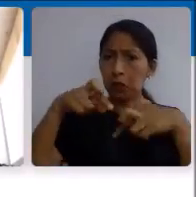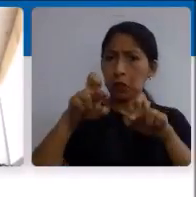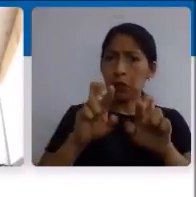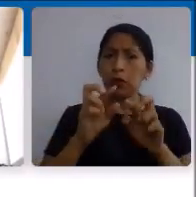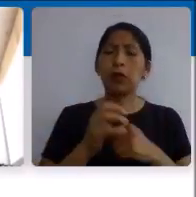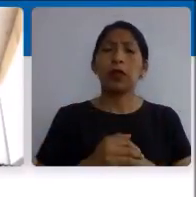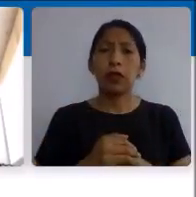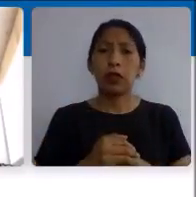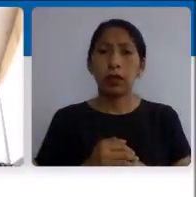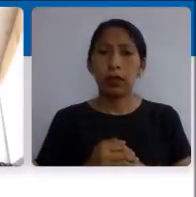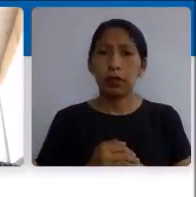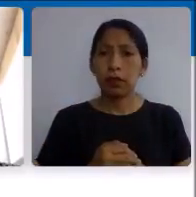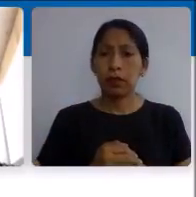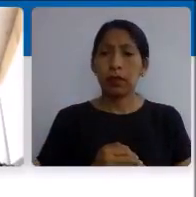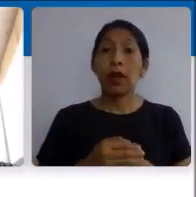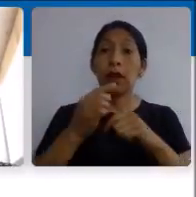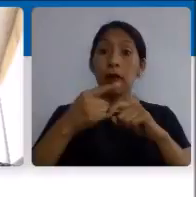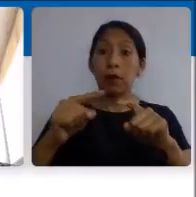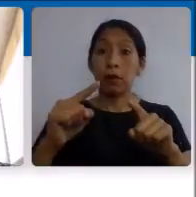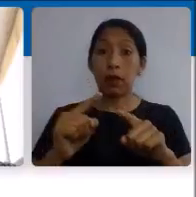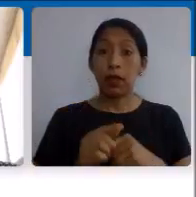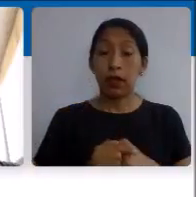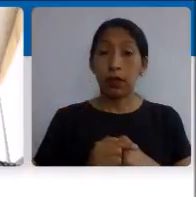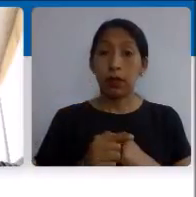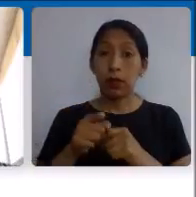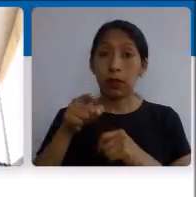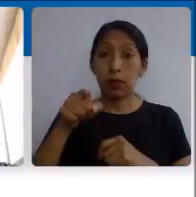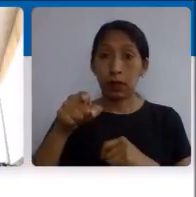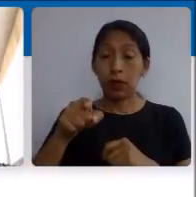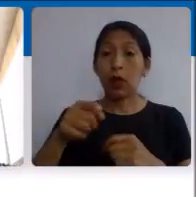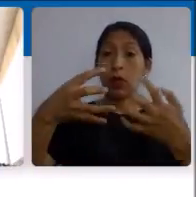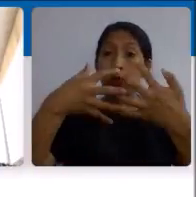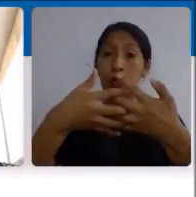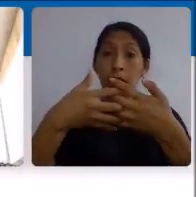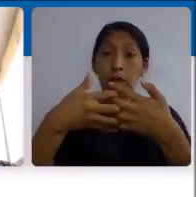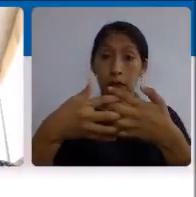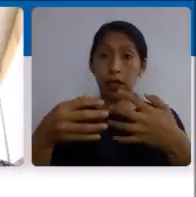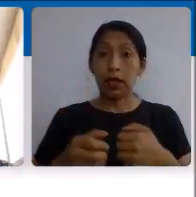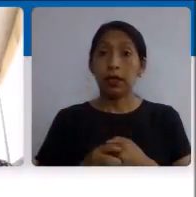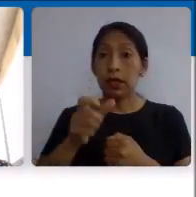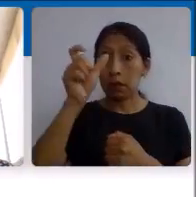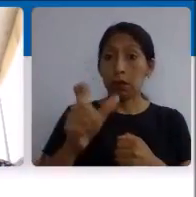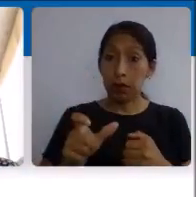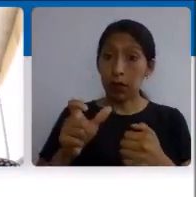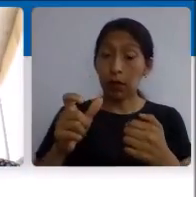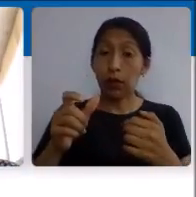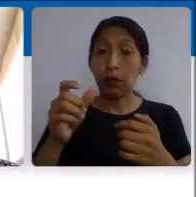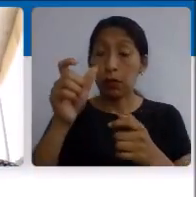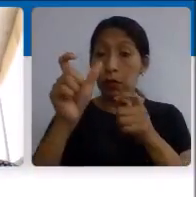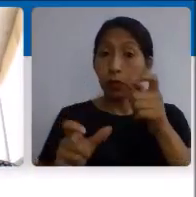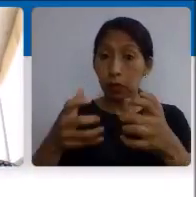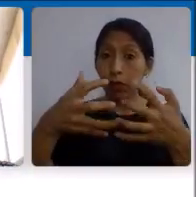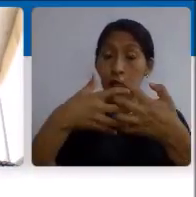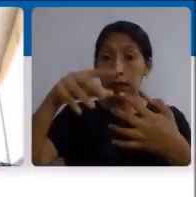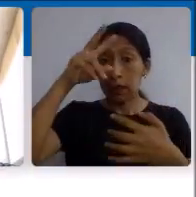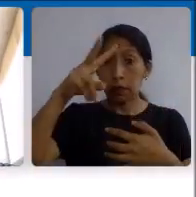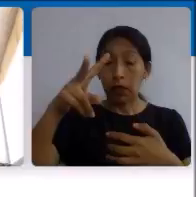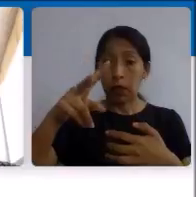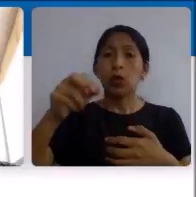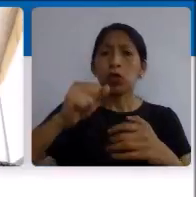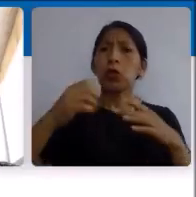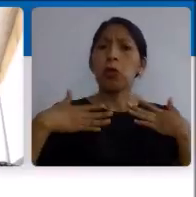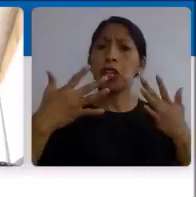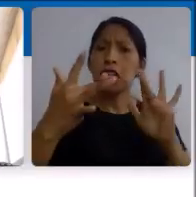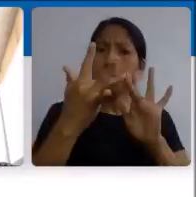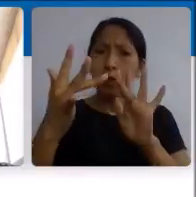caso, se da la posibilidad en que una empresa peruana pueda tener negociaciones o pueda tener contactos, ya sea con